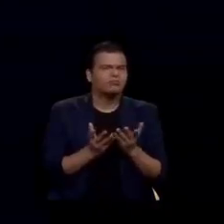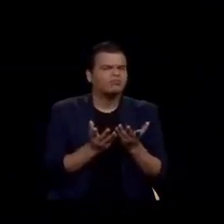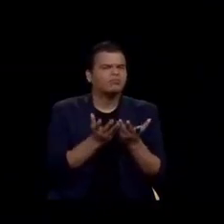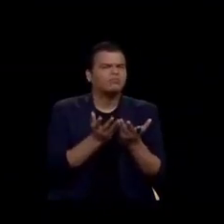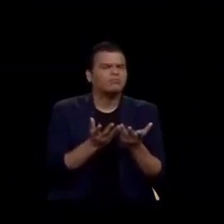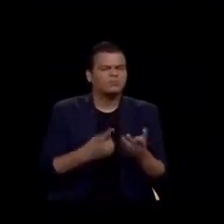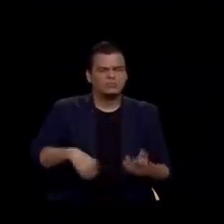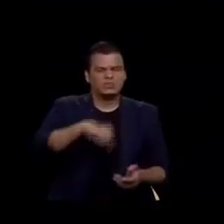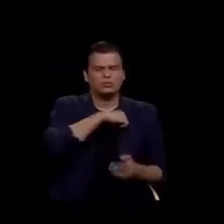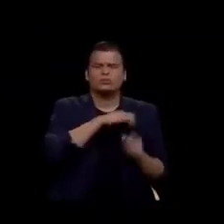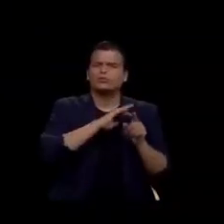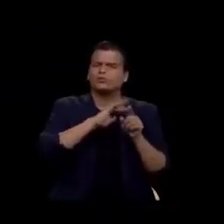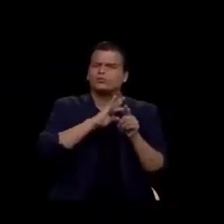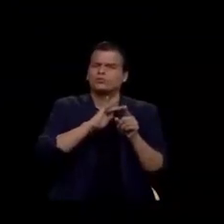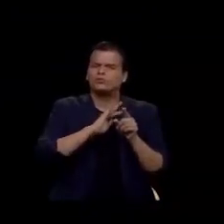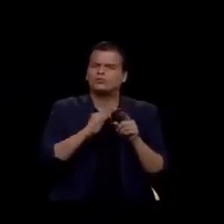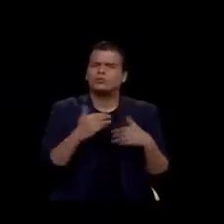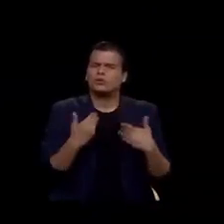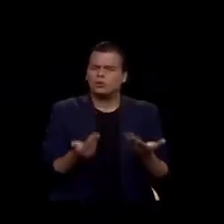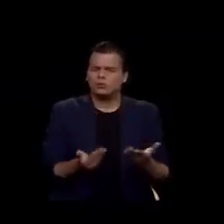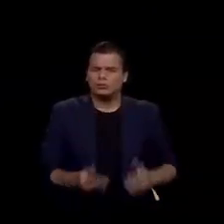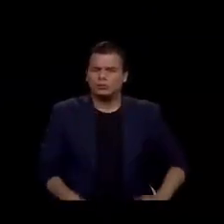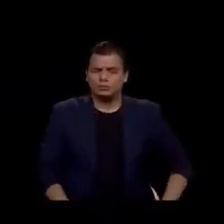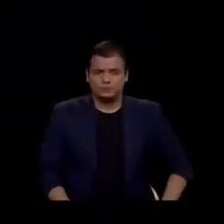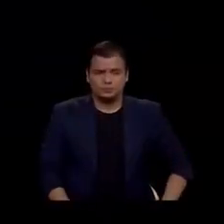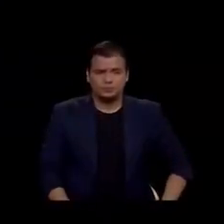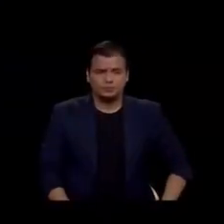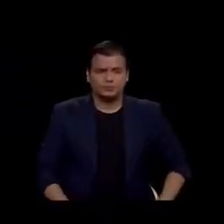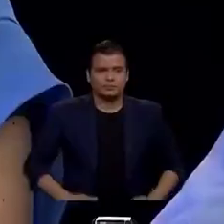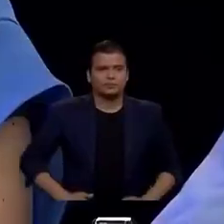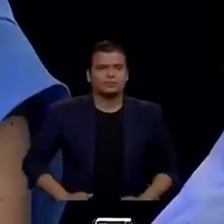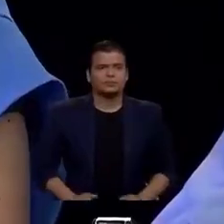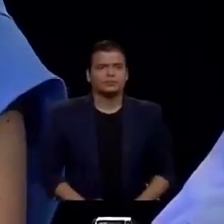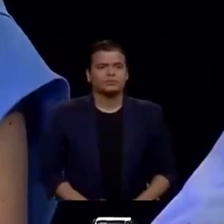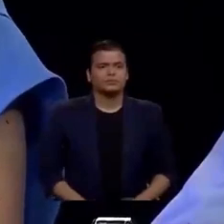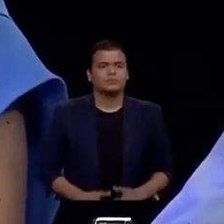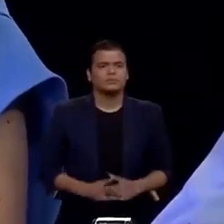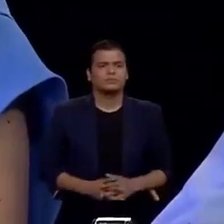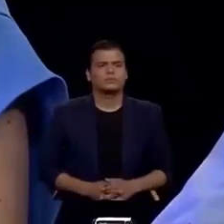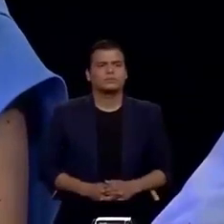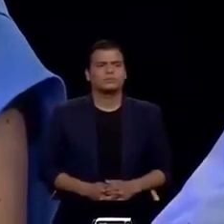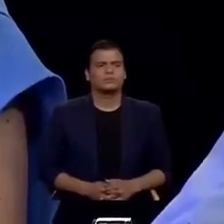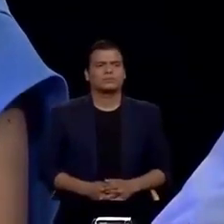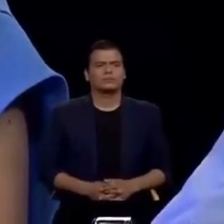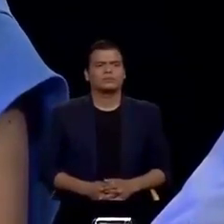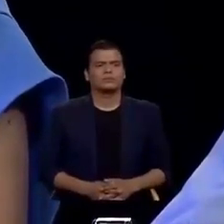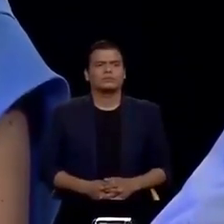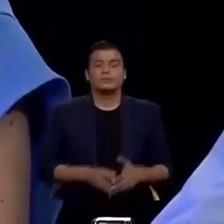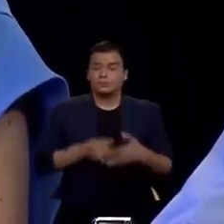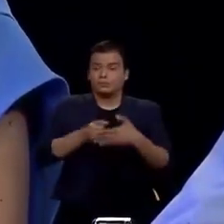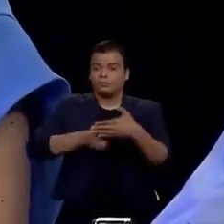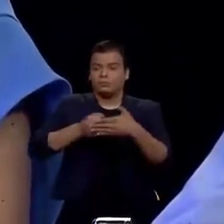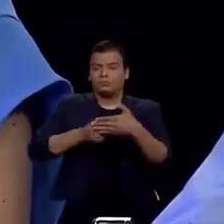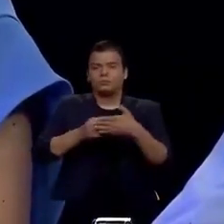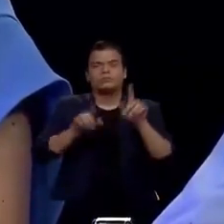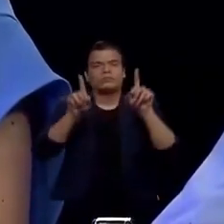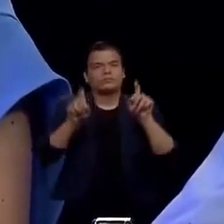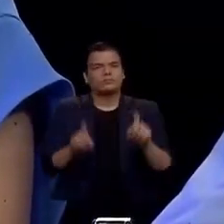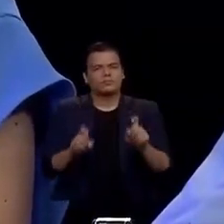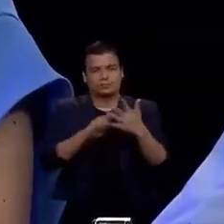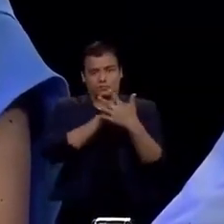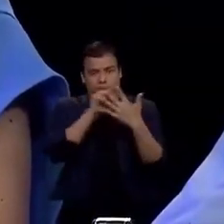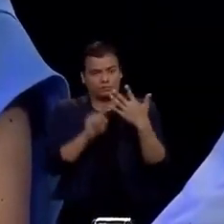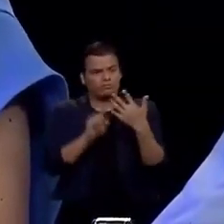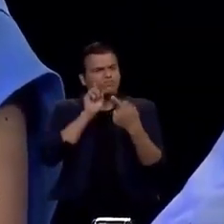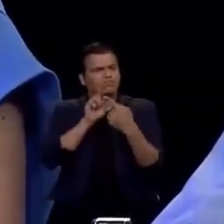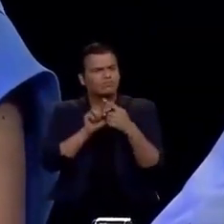cuenta que estamos haciendo precisamente para lograr este objetivo así es ministra estamos trabajando en cinco temas en busca de